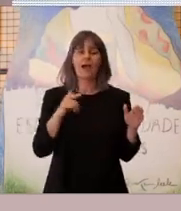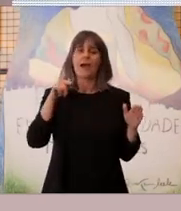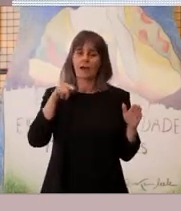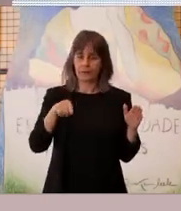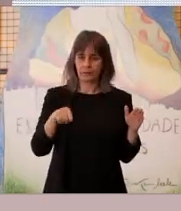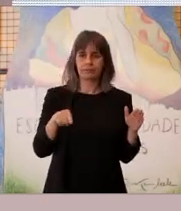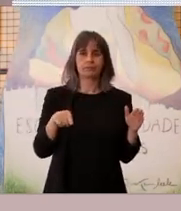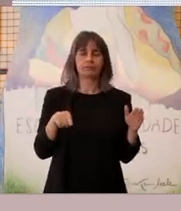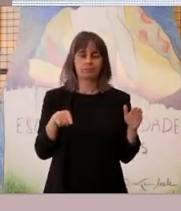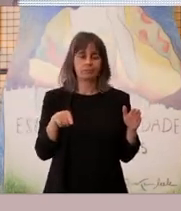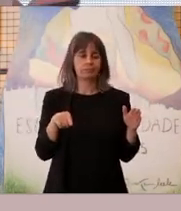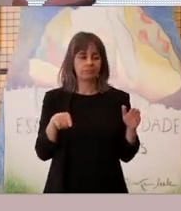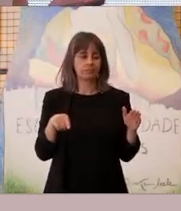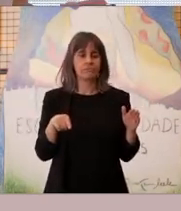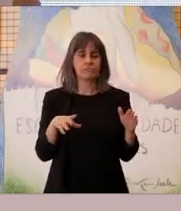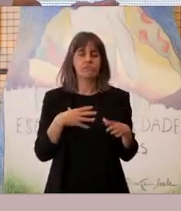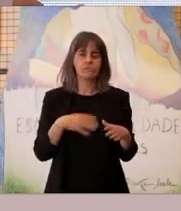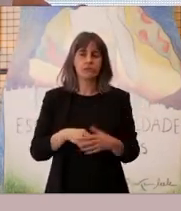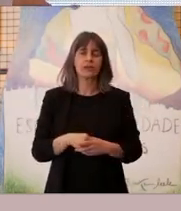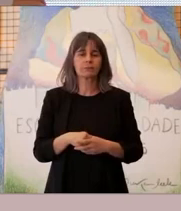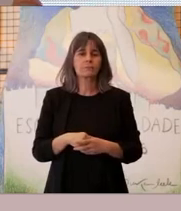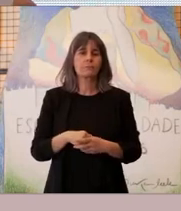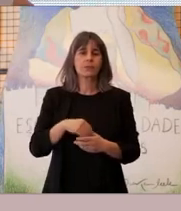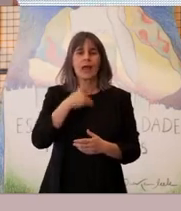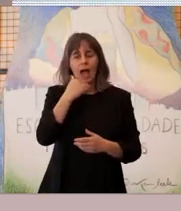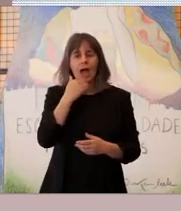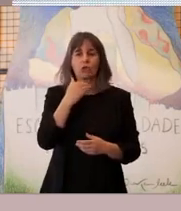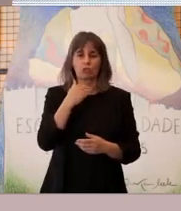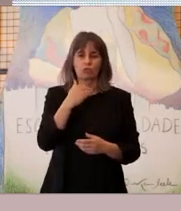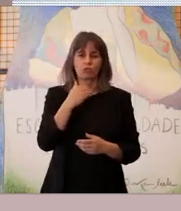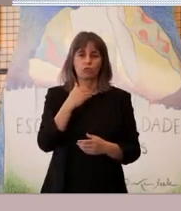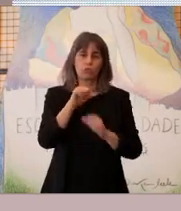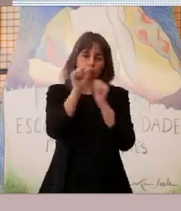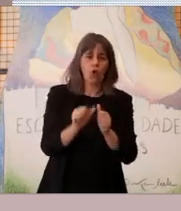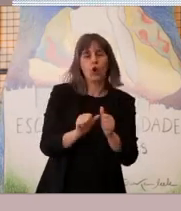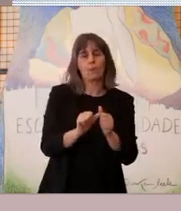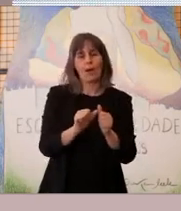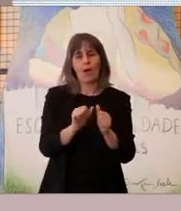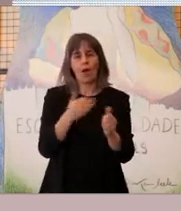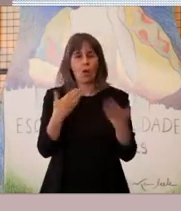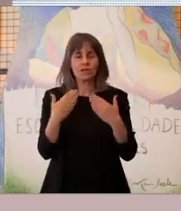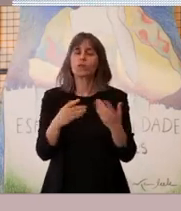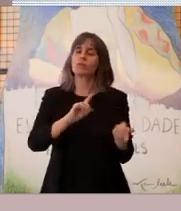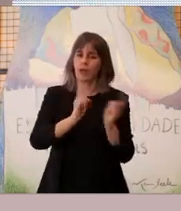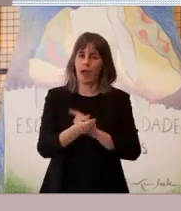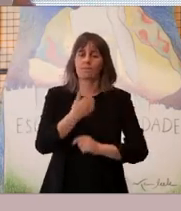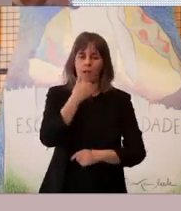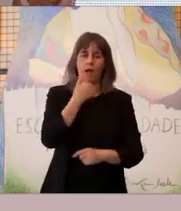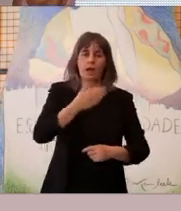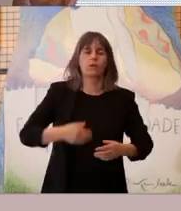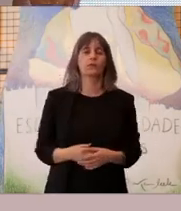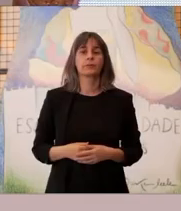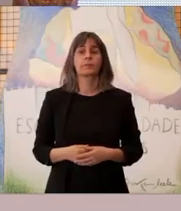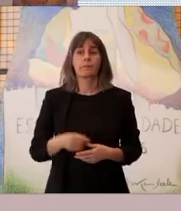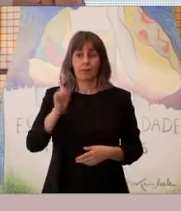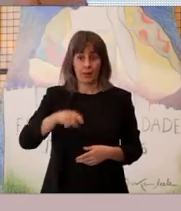que en parte ha cambiado la conversación en parte no también lo decía lo decía